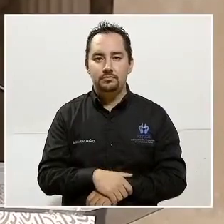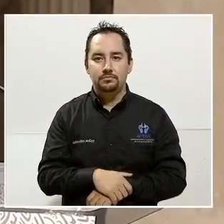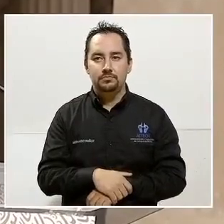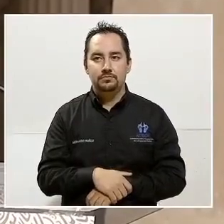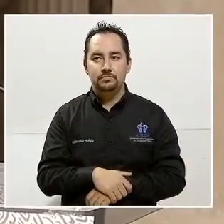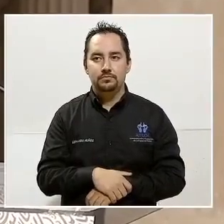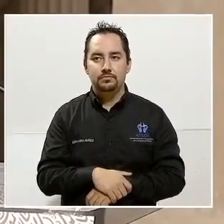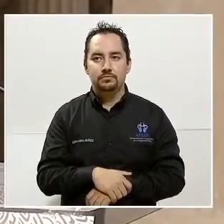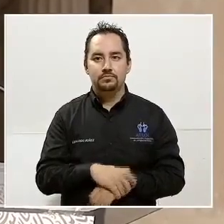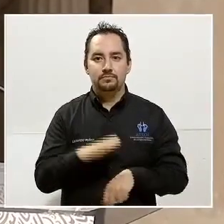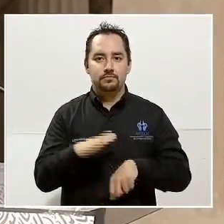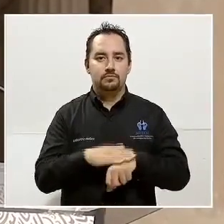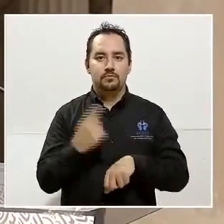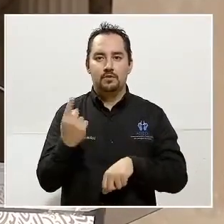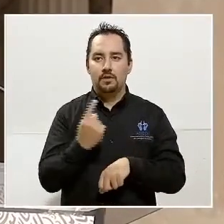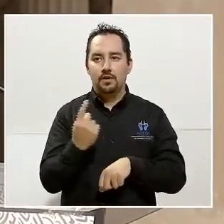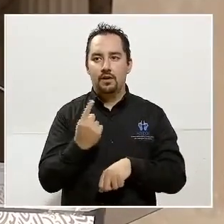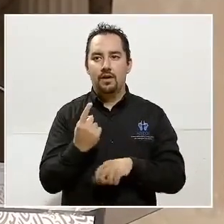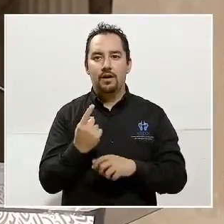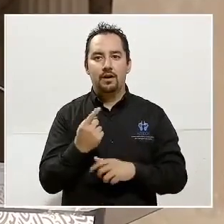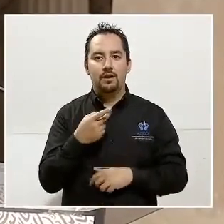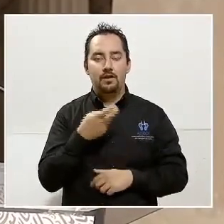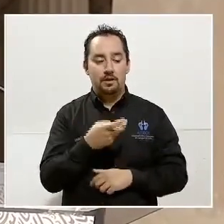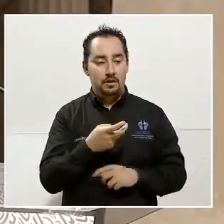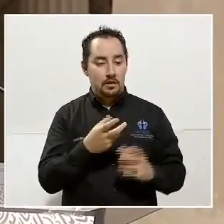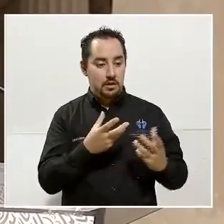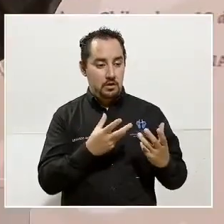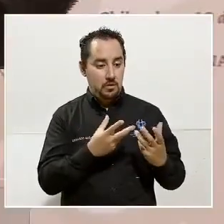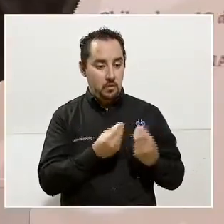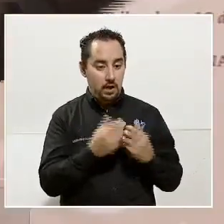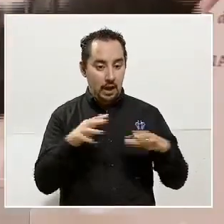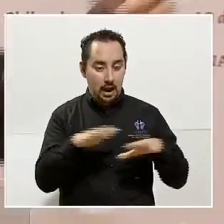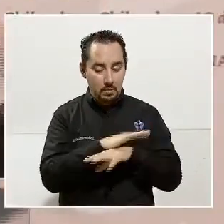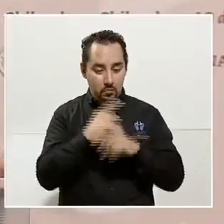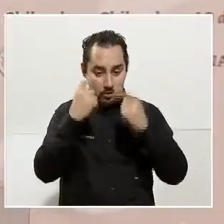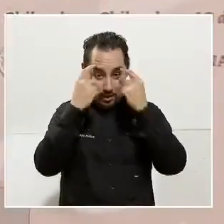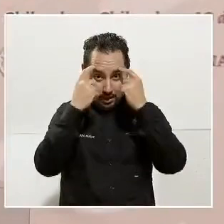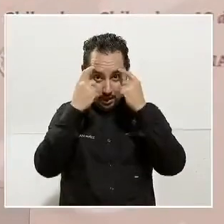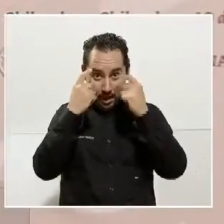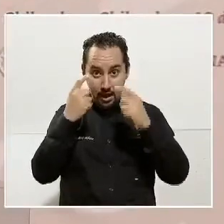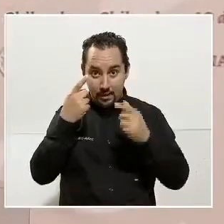porque los movimientos no se hicieron acompañar de un cambio de mentalidad